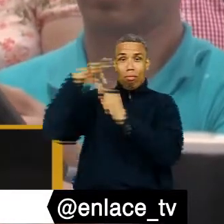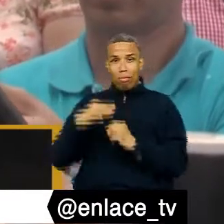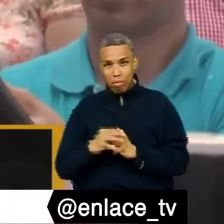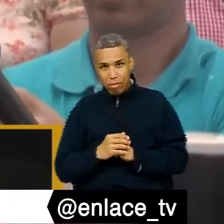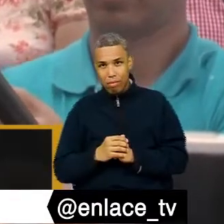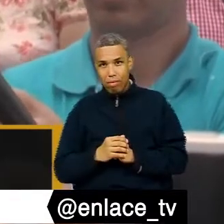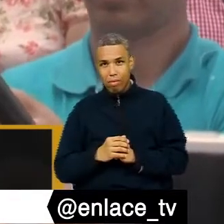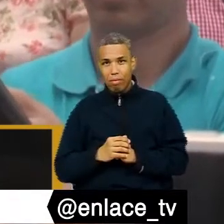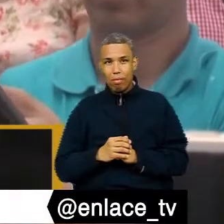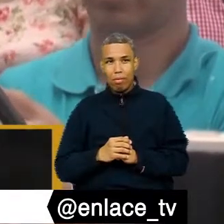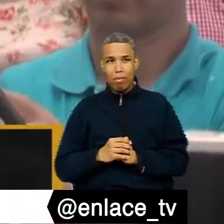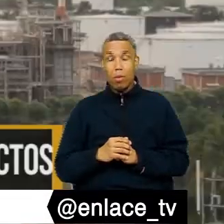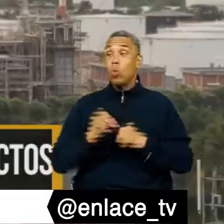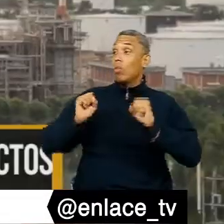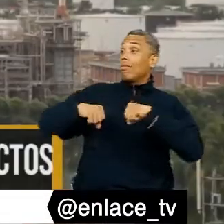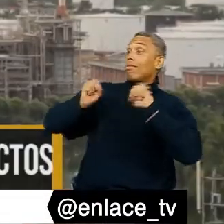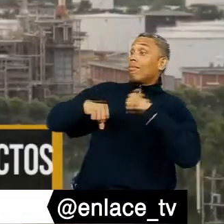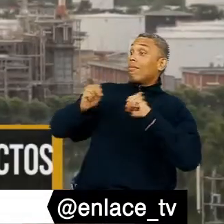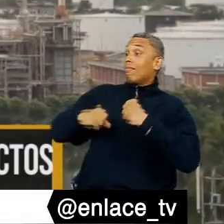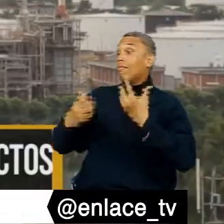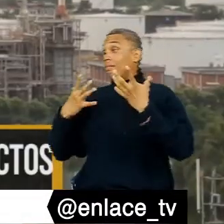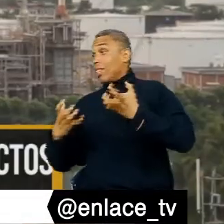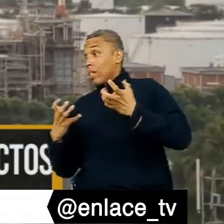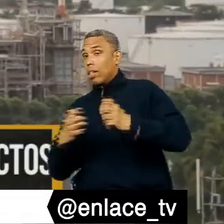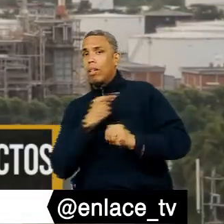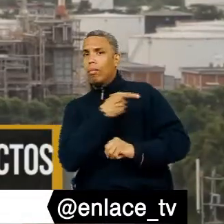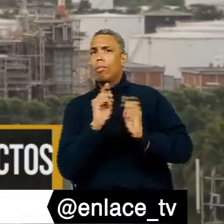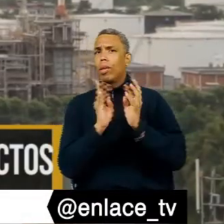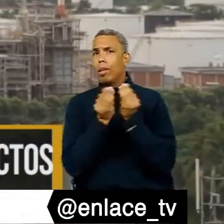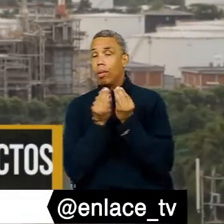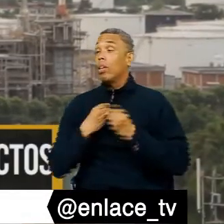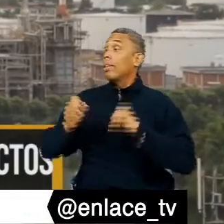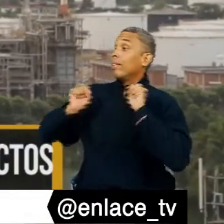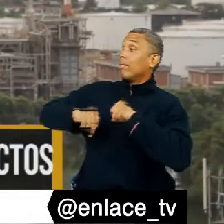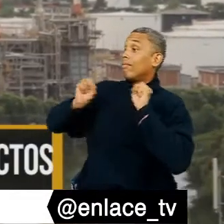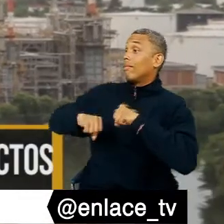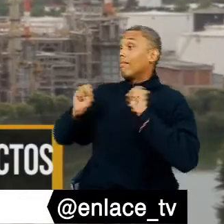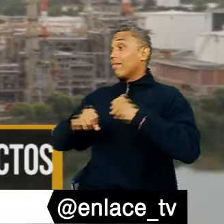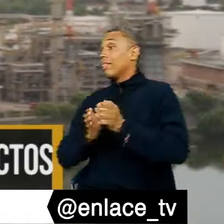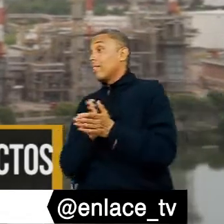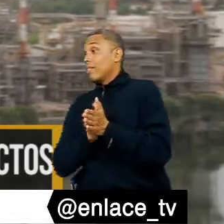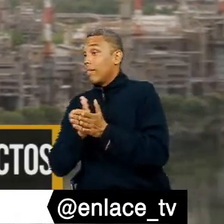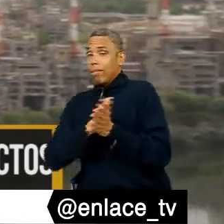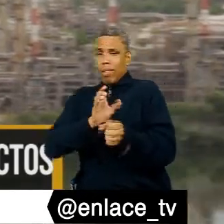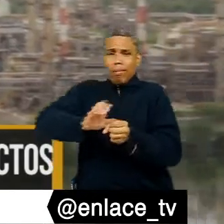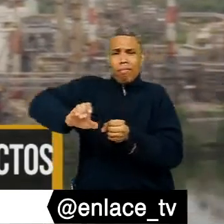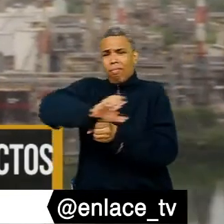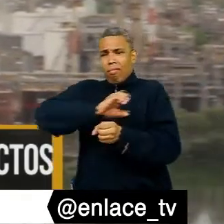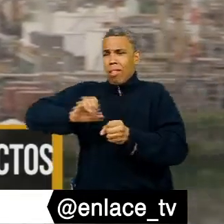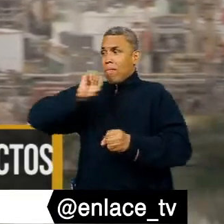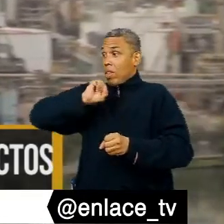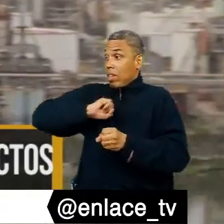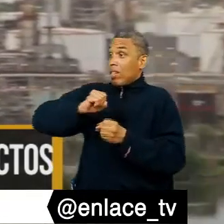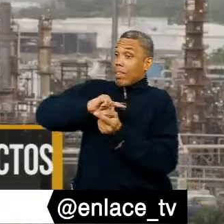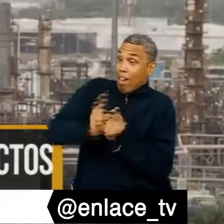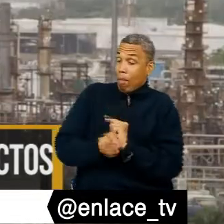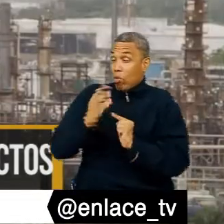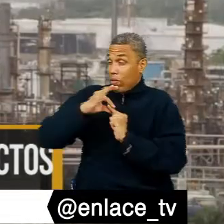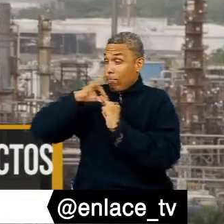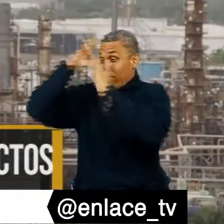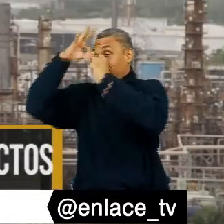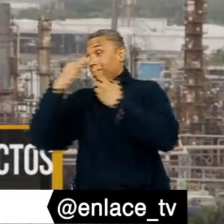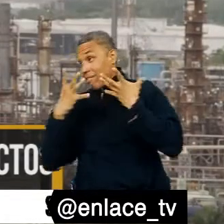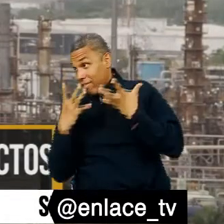que se tramite ser distrito petrolero, portuario. Allá hay un proyecto de acuerdo, se requiere que es la primera